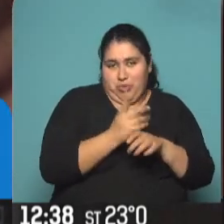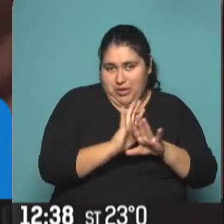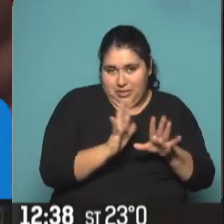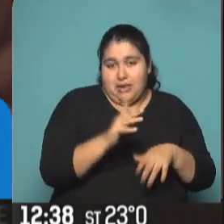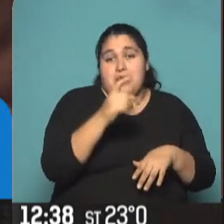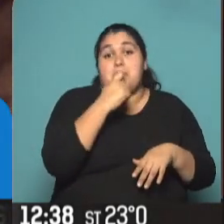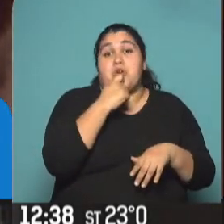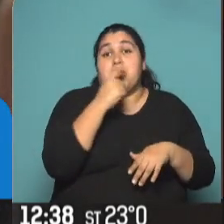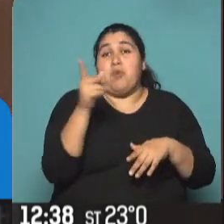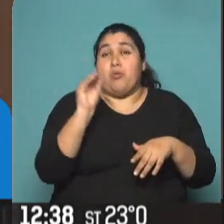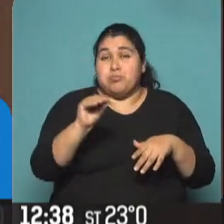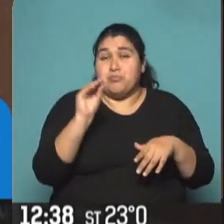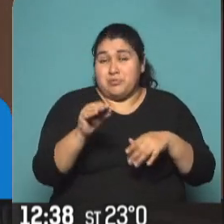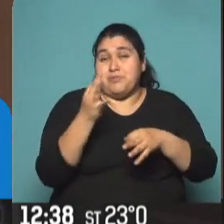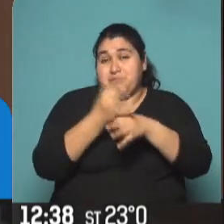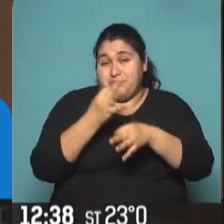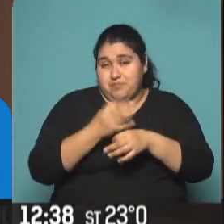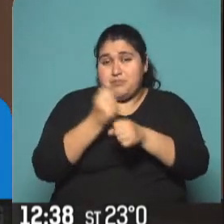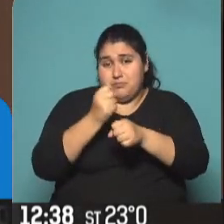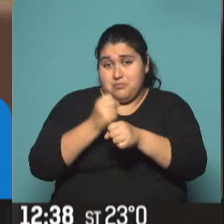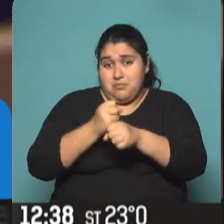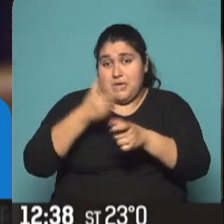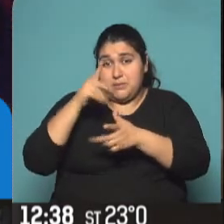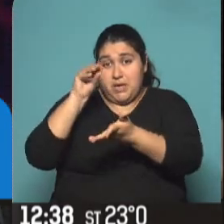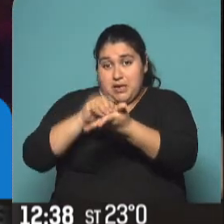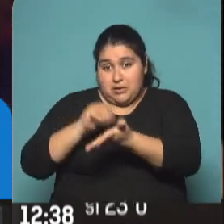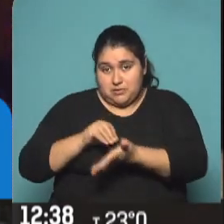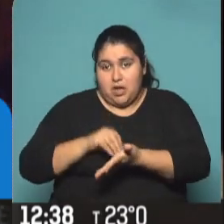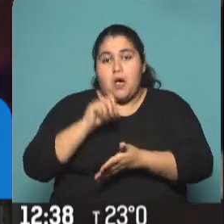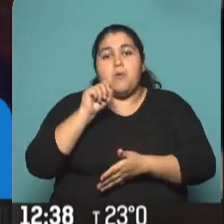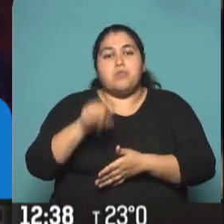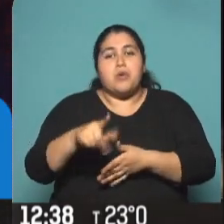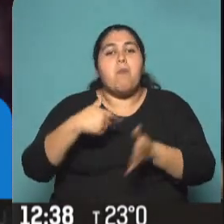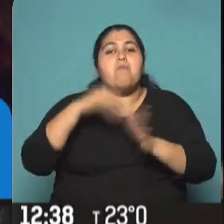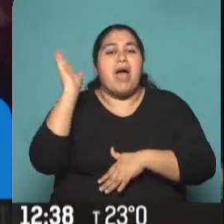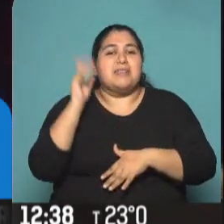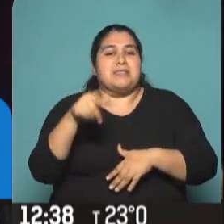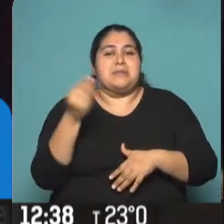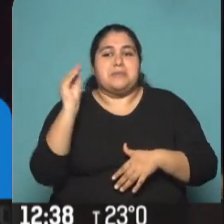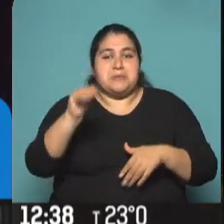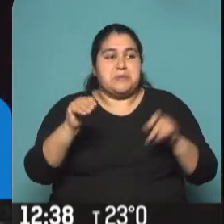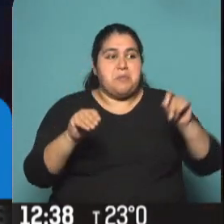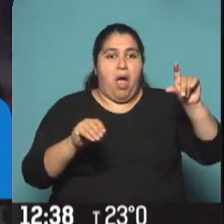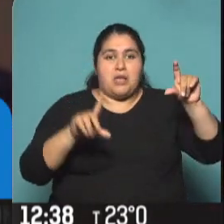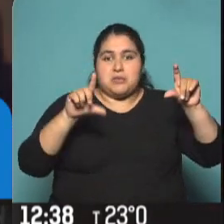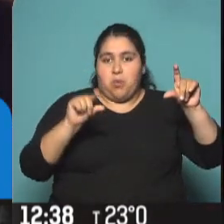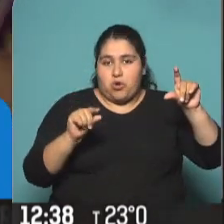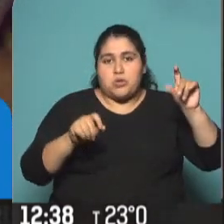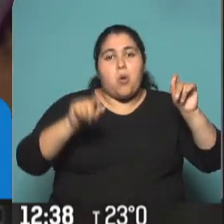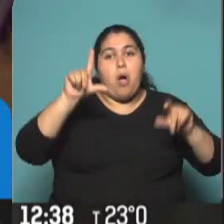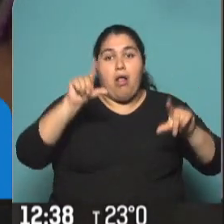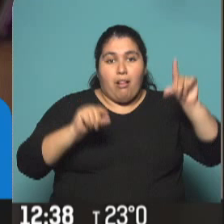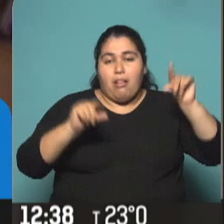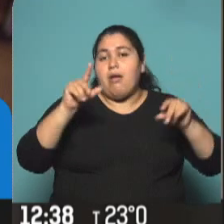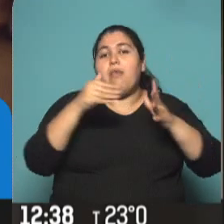valer aportes a una jubilación cuando tenés aporte en la provincia vos te jubilas con la mayor cantidad aportes que tenés en una y en otra caja al